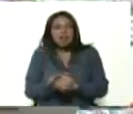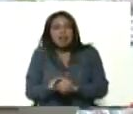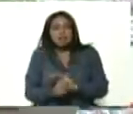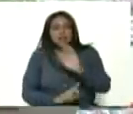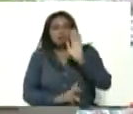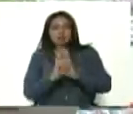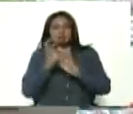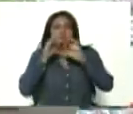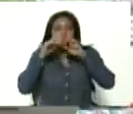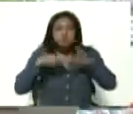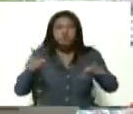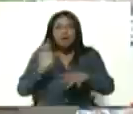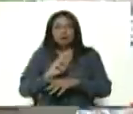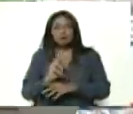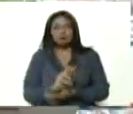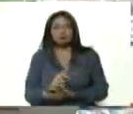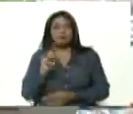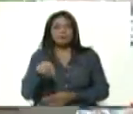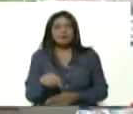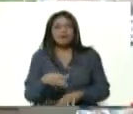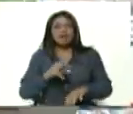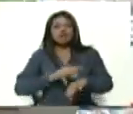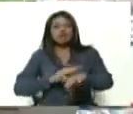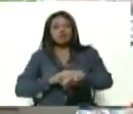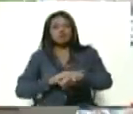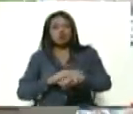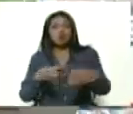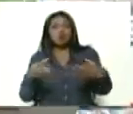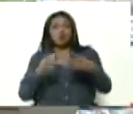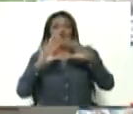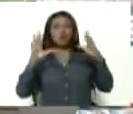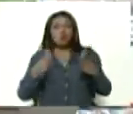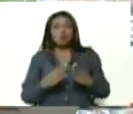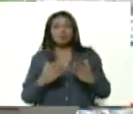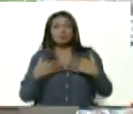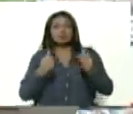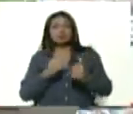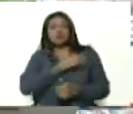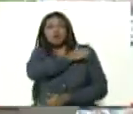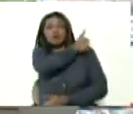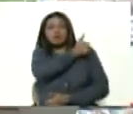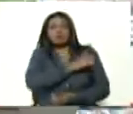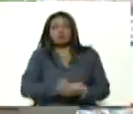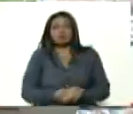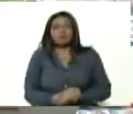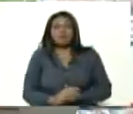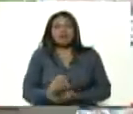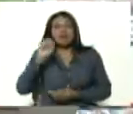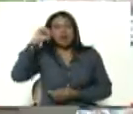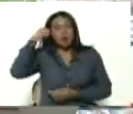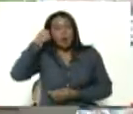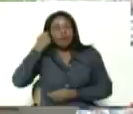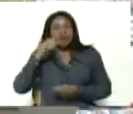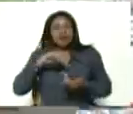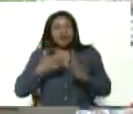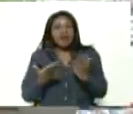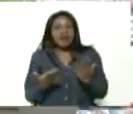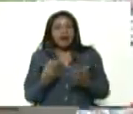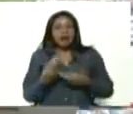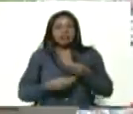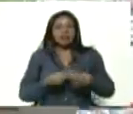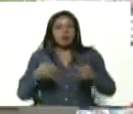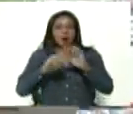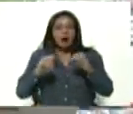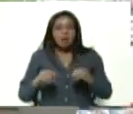también hace referencia, el doctor Tedros, a recomendaciones del momento en que debe producirse